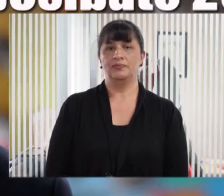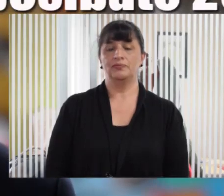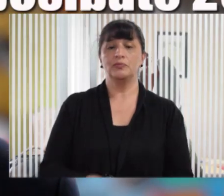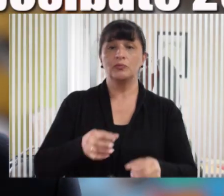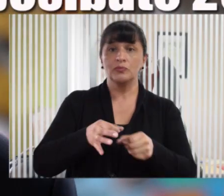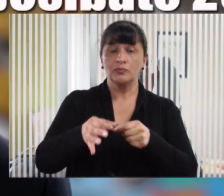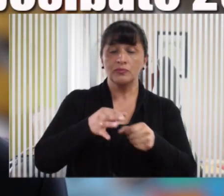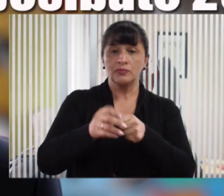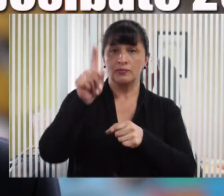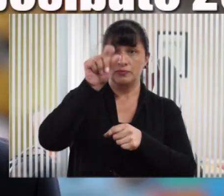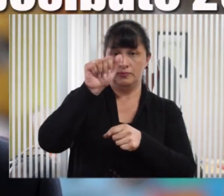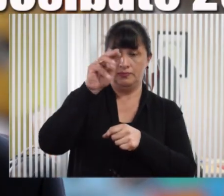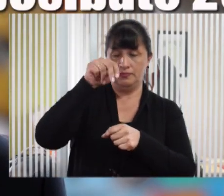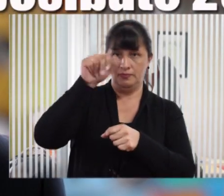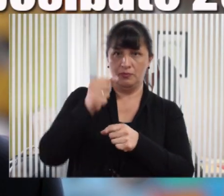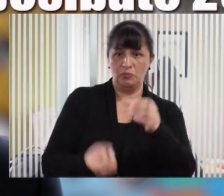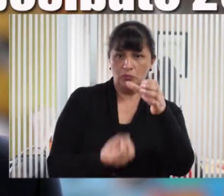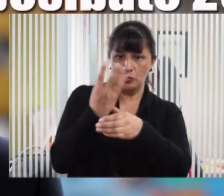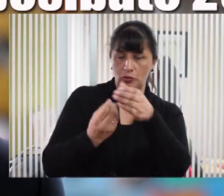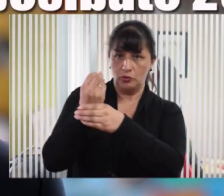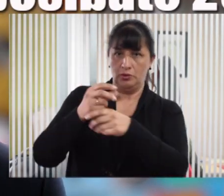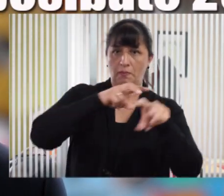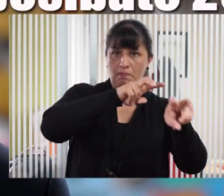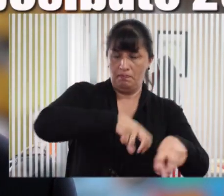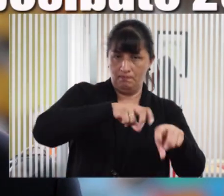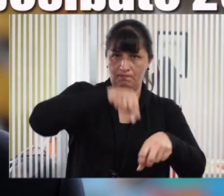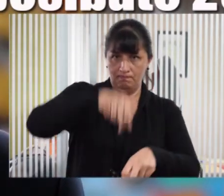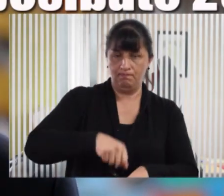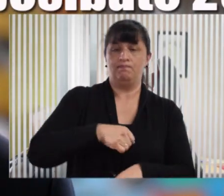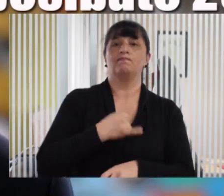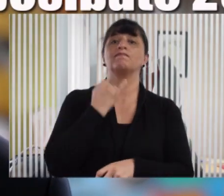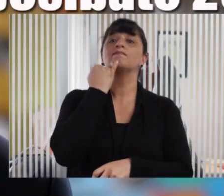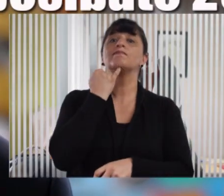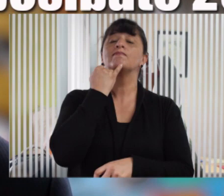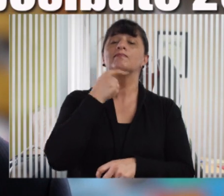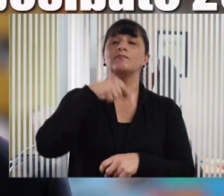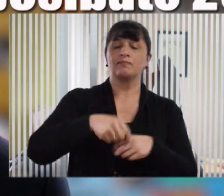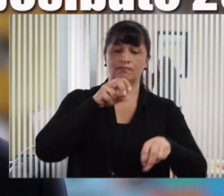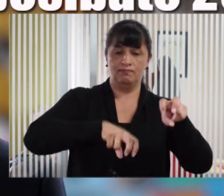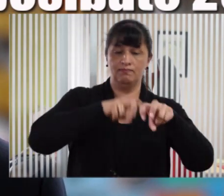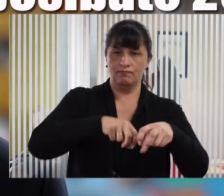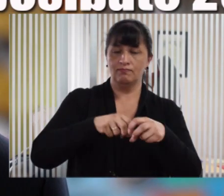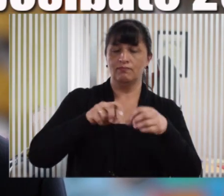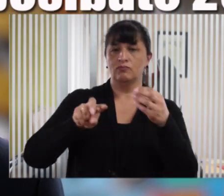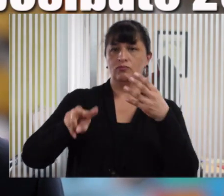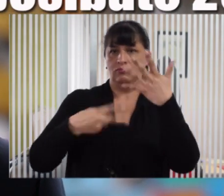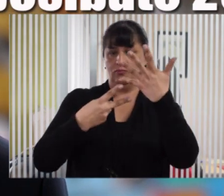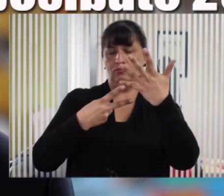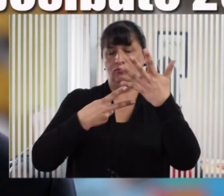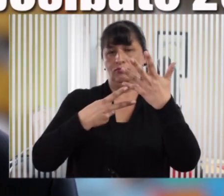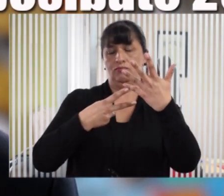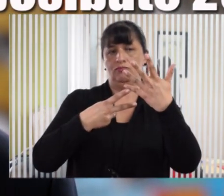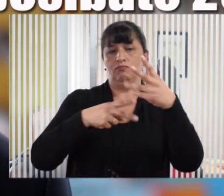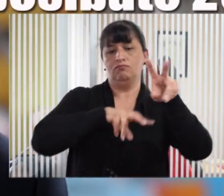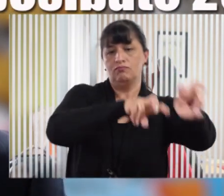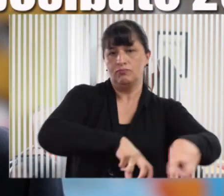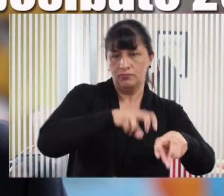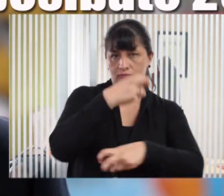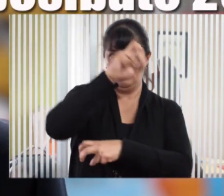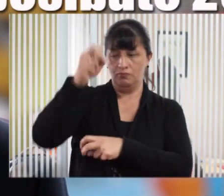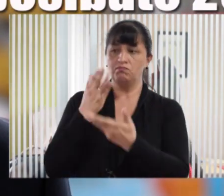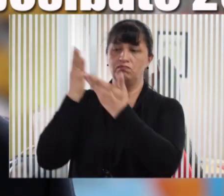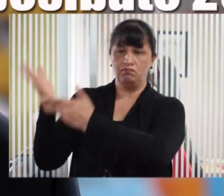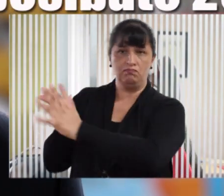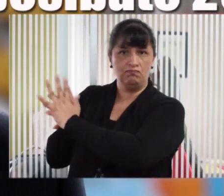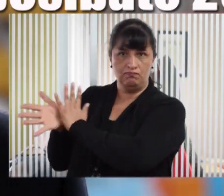La vereda de Usabá La Candera recibió a los productores de papa del municipio de Cibaté para la realización del 22º concurso del Asadón de Oro.